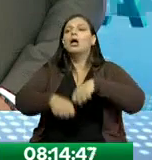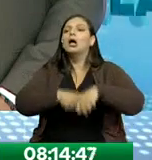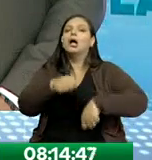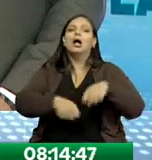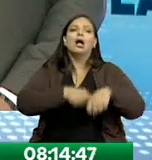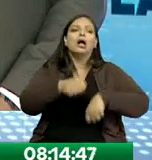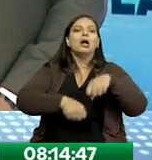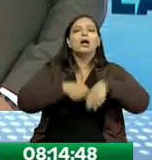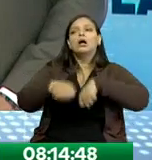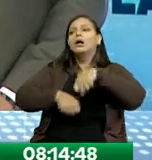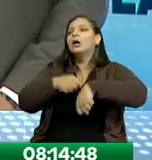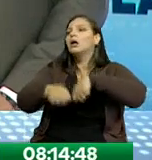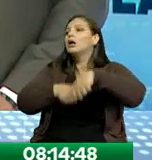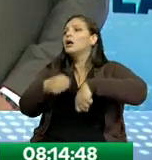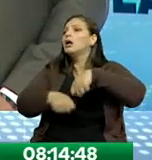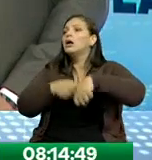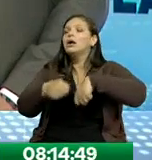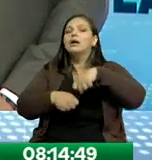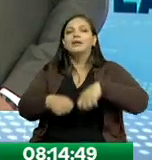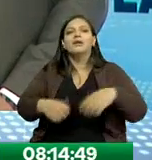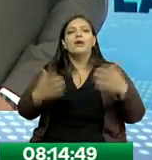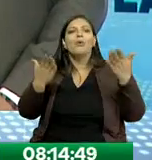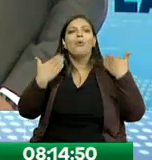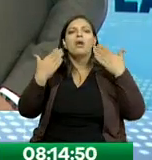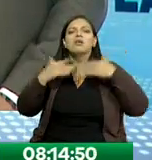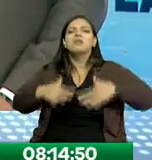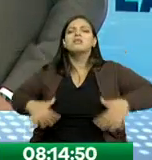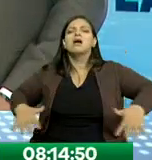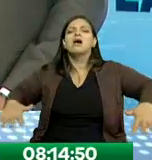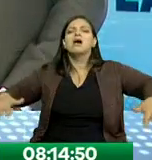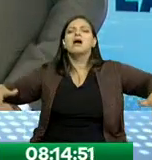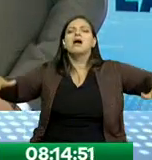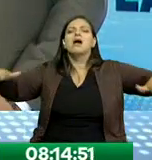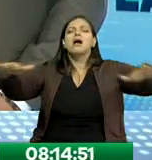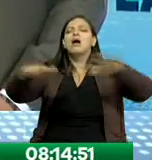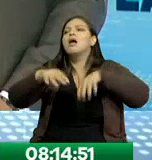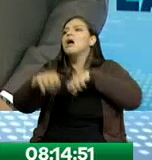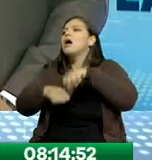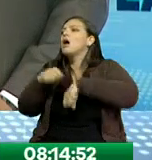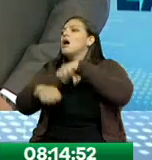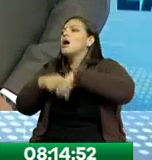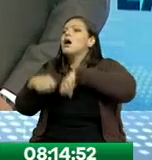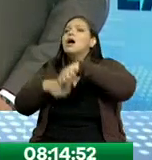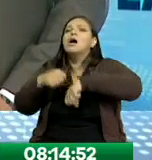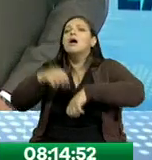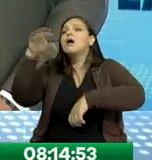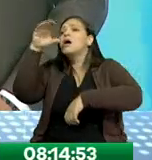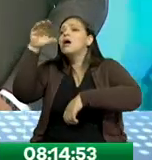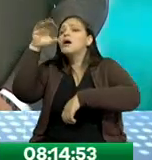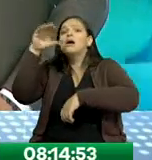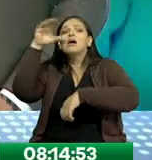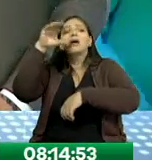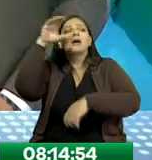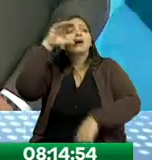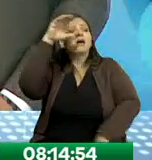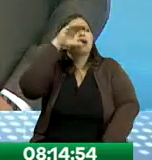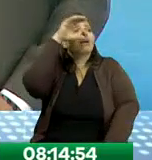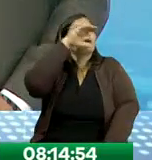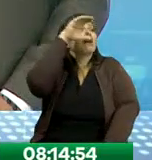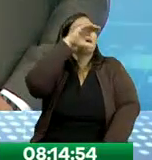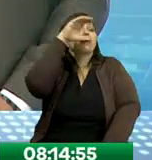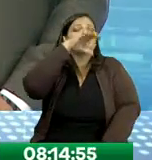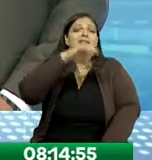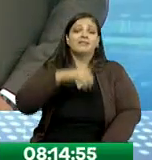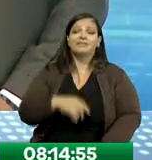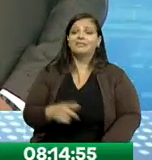primero en bicicleta por todo Guayaquil para hacer ejercicio y ya. Entonces ya después viene acá. Ojalá llegue esta semana, ya no, pues ya estamos